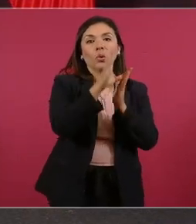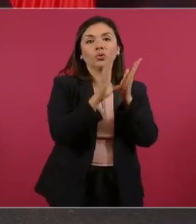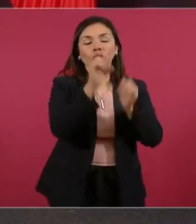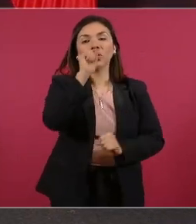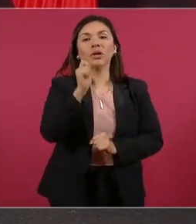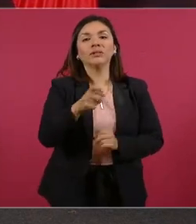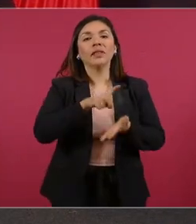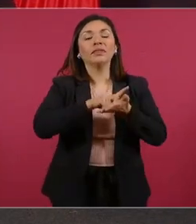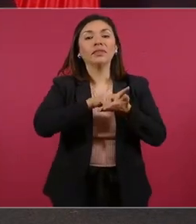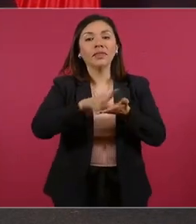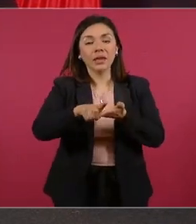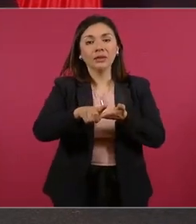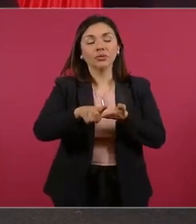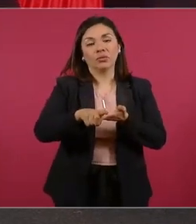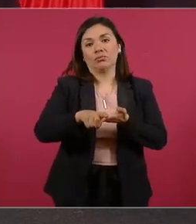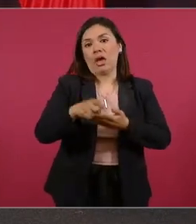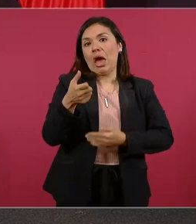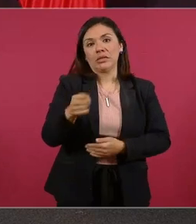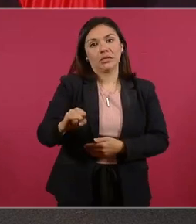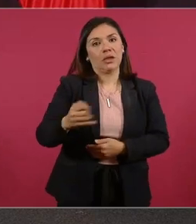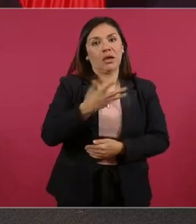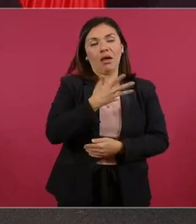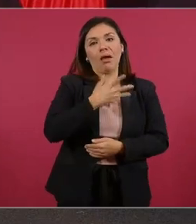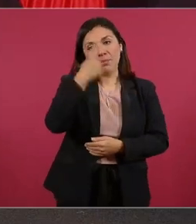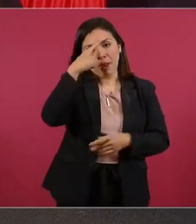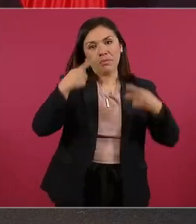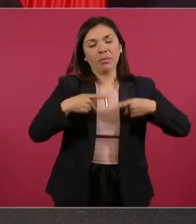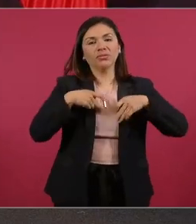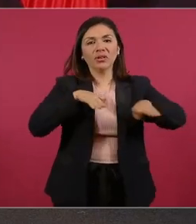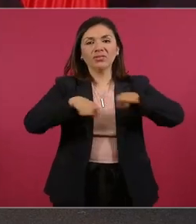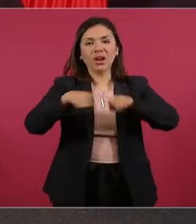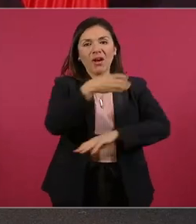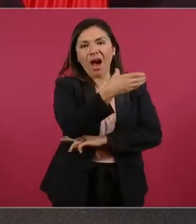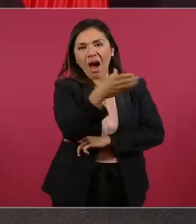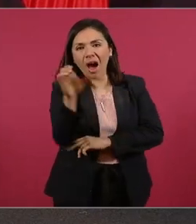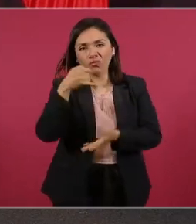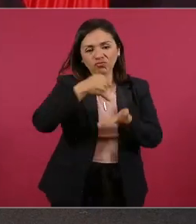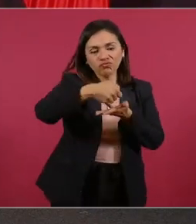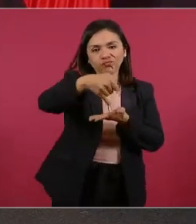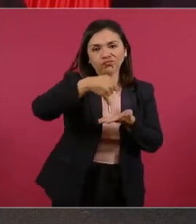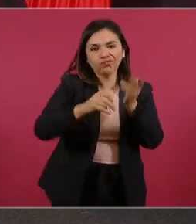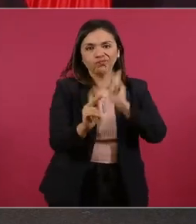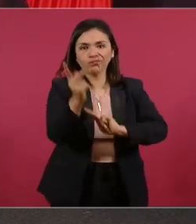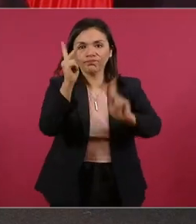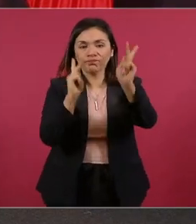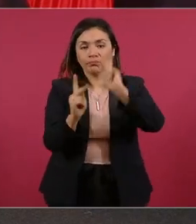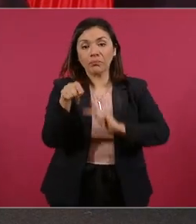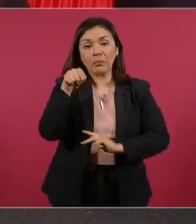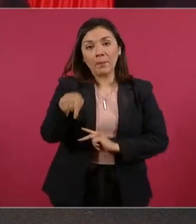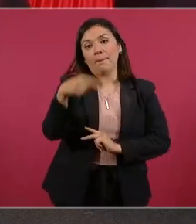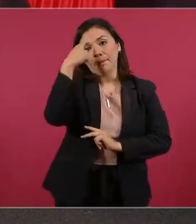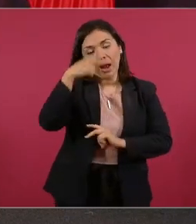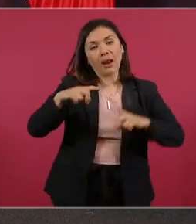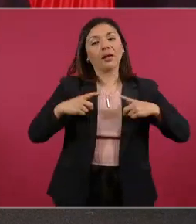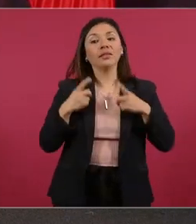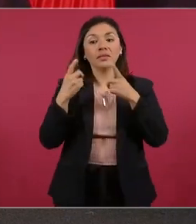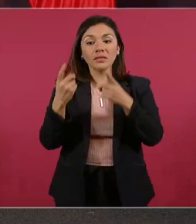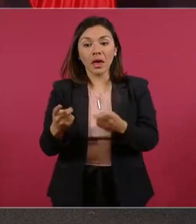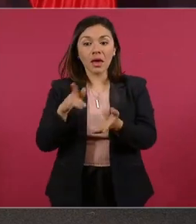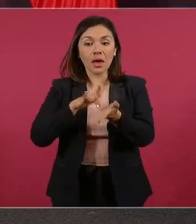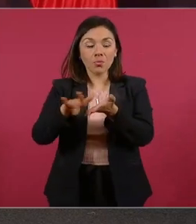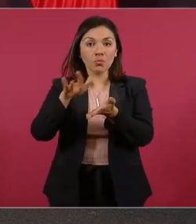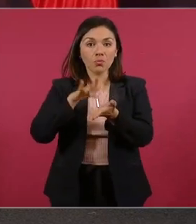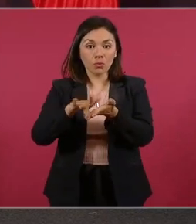derecho que tienen los campesinos, los productores, a recibir